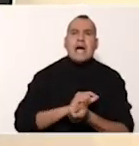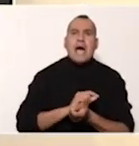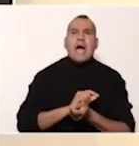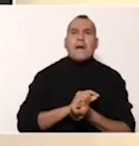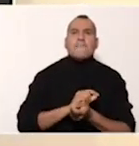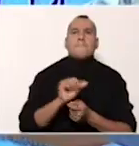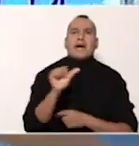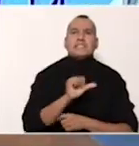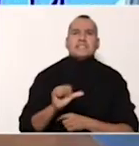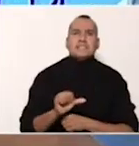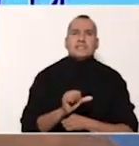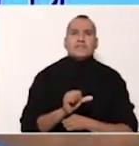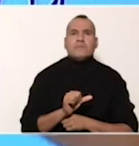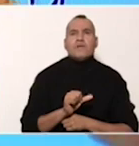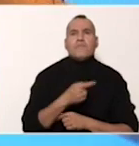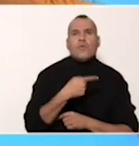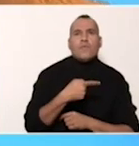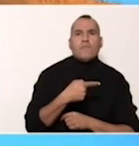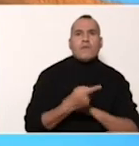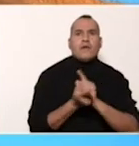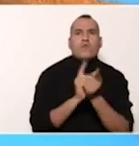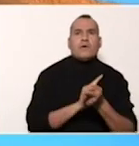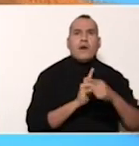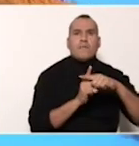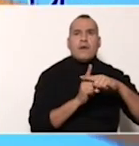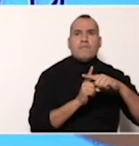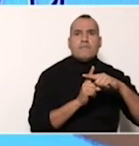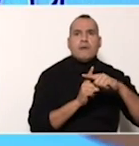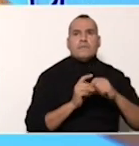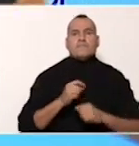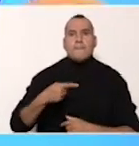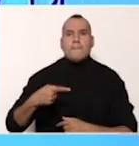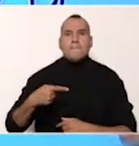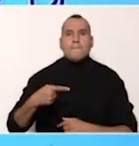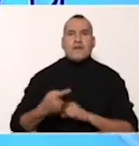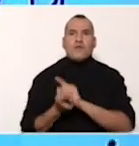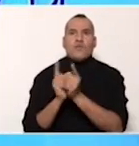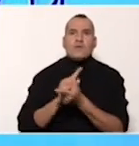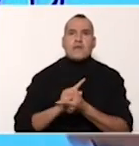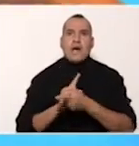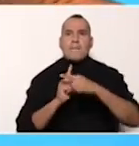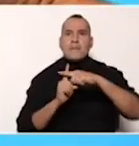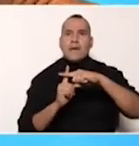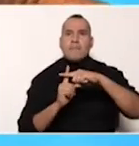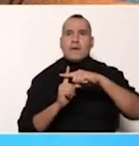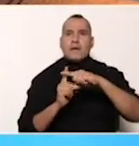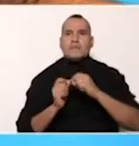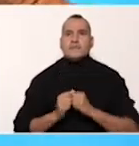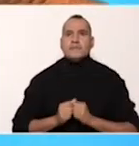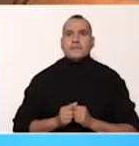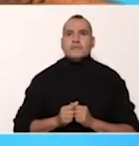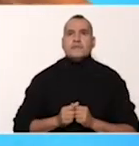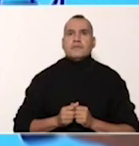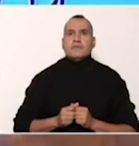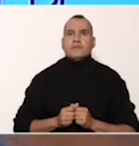sería menos, lo cambio a más. Aquí sería menos, lo cambio a más. Aquí sería